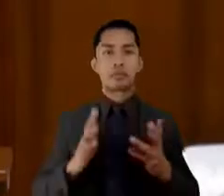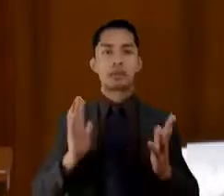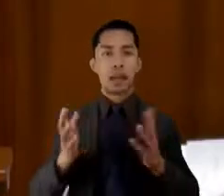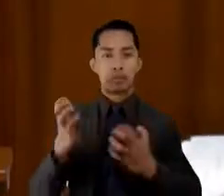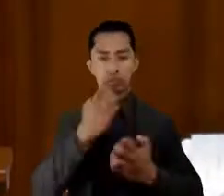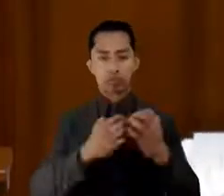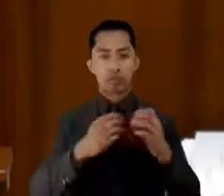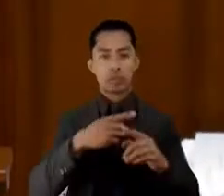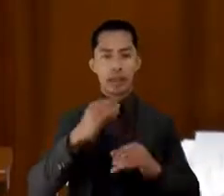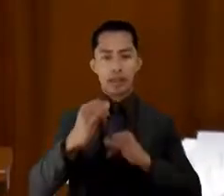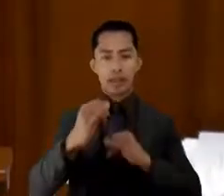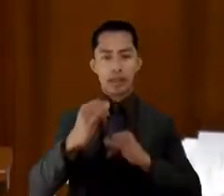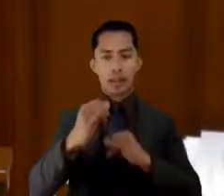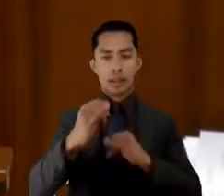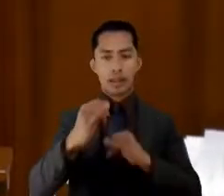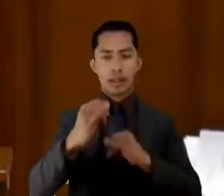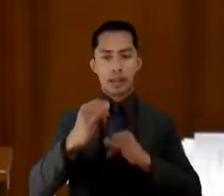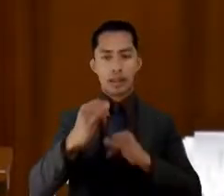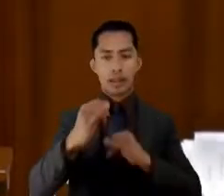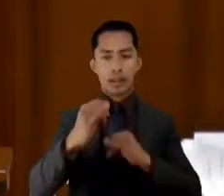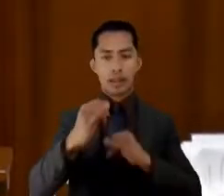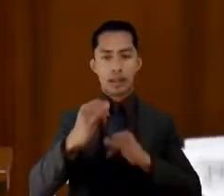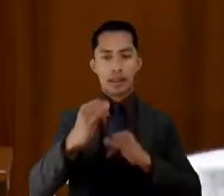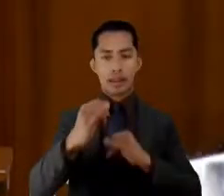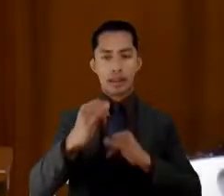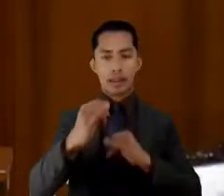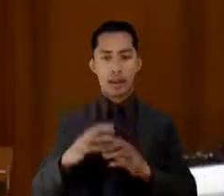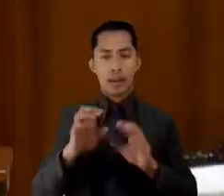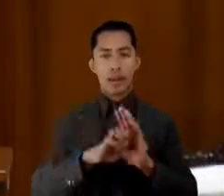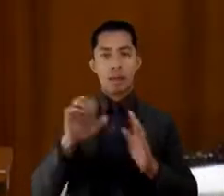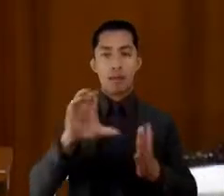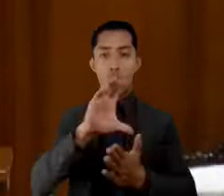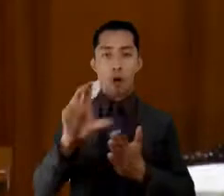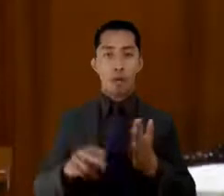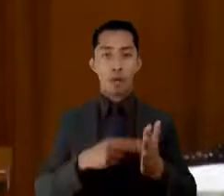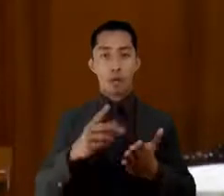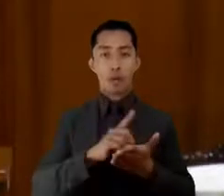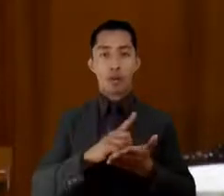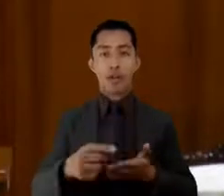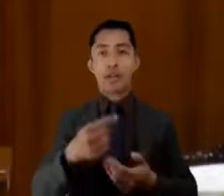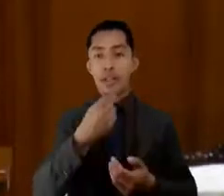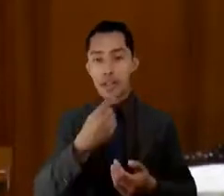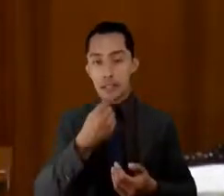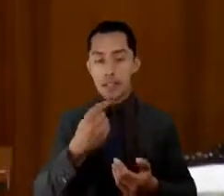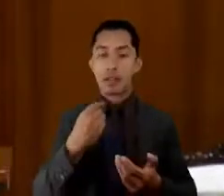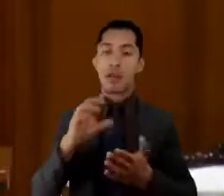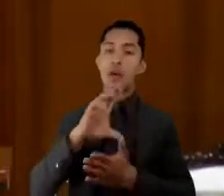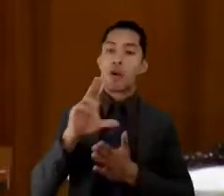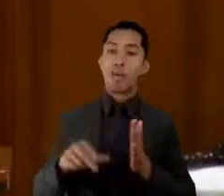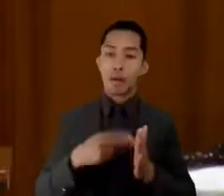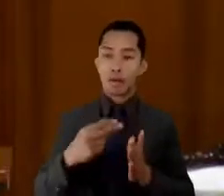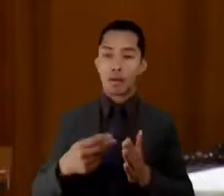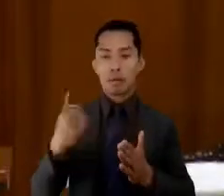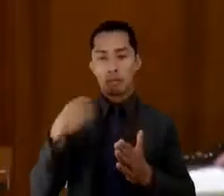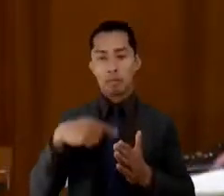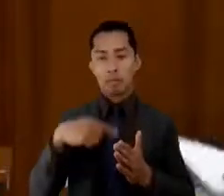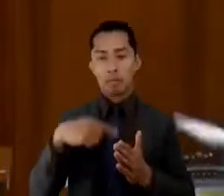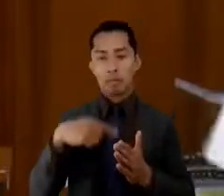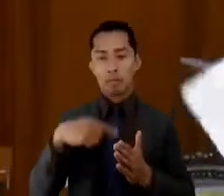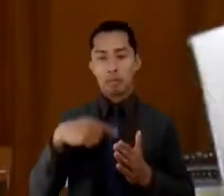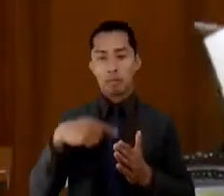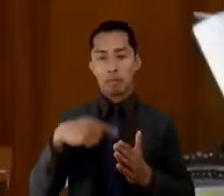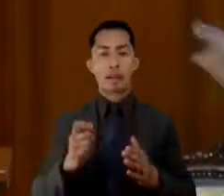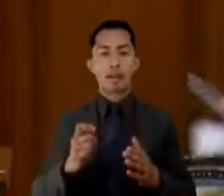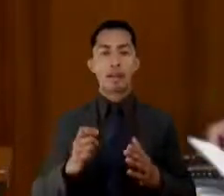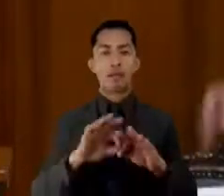instrumentos internacionales de carácter sectorial, como la Convención sobre los Derechos del Niño, la Convención sobre la Eliminación de Todas las Formas